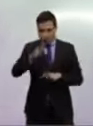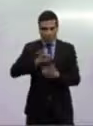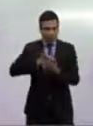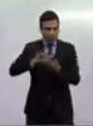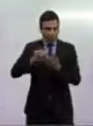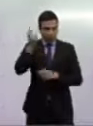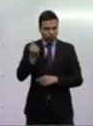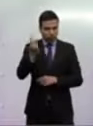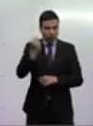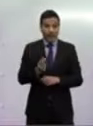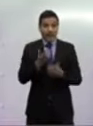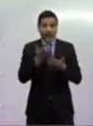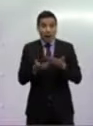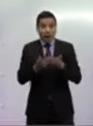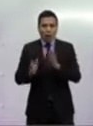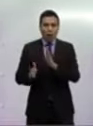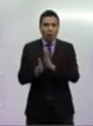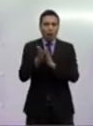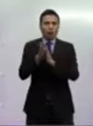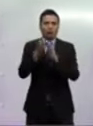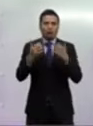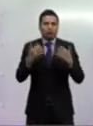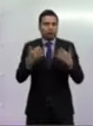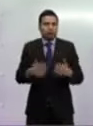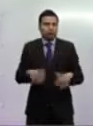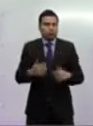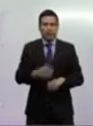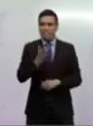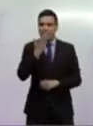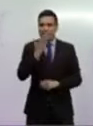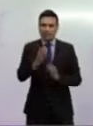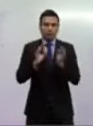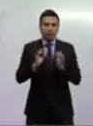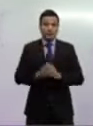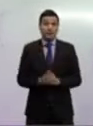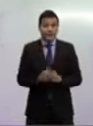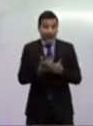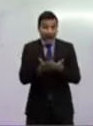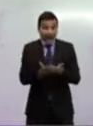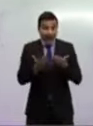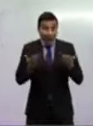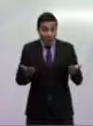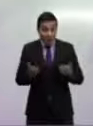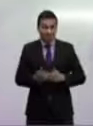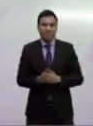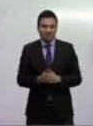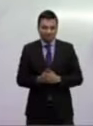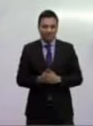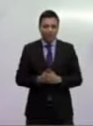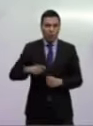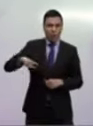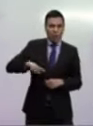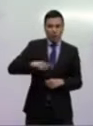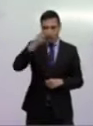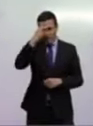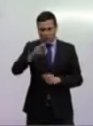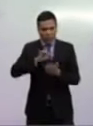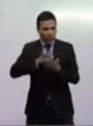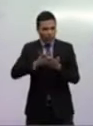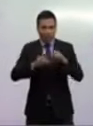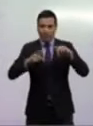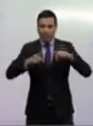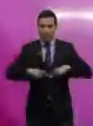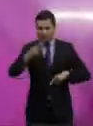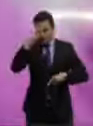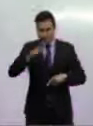Hoy, las grandes obras combaten la desigualdad de nuestro país. Hoy, las obras son del pueblo y para el pueblo. Aunque